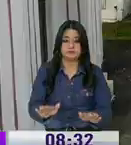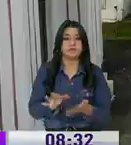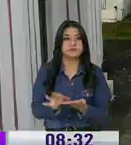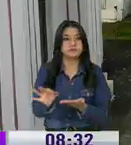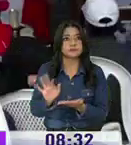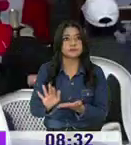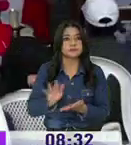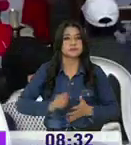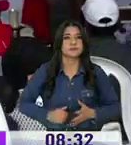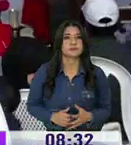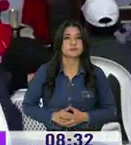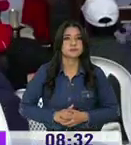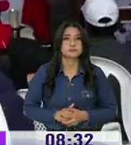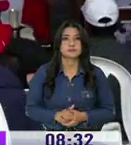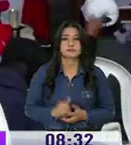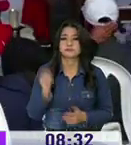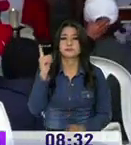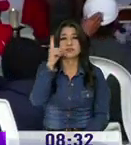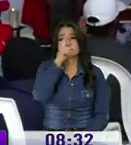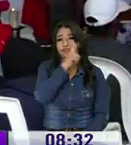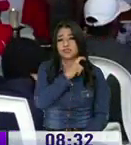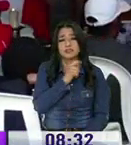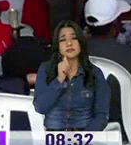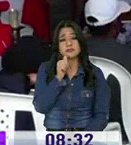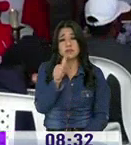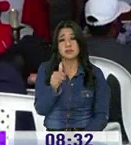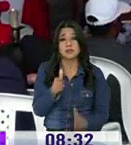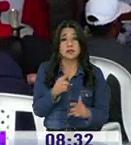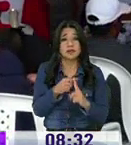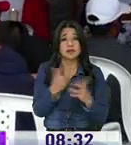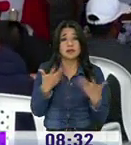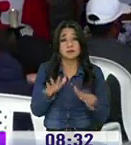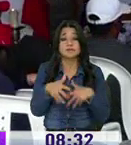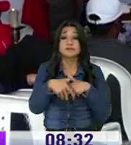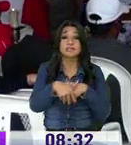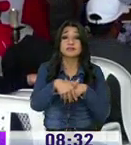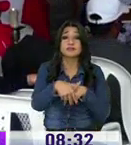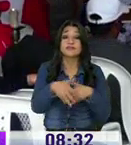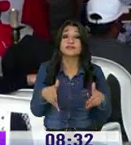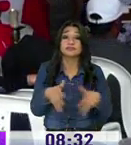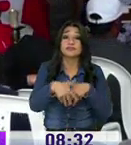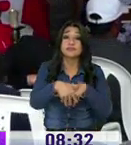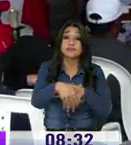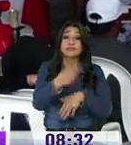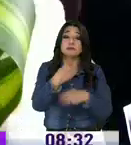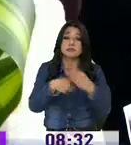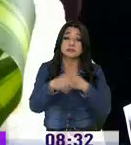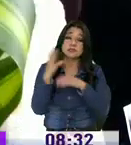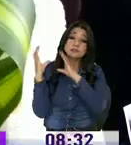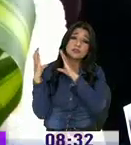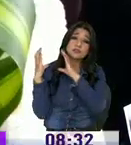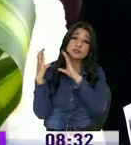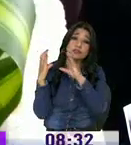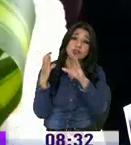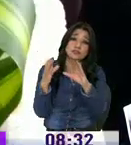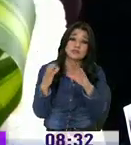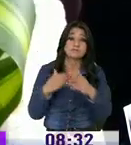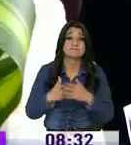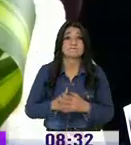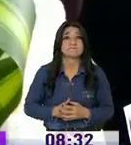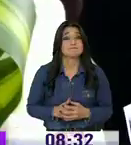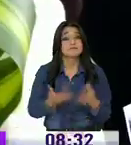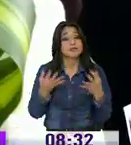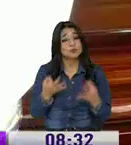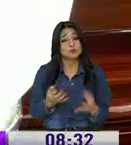cantón. Lo duro que mañana va a ser el sepelio y tener que hacer un desfile de mis hijos, y eso no me esperaba. Ahora sé